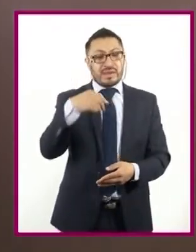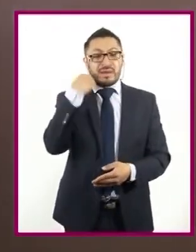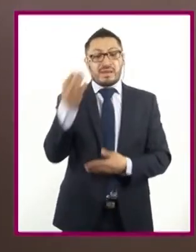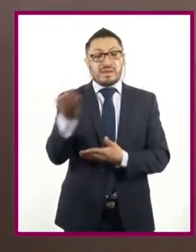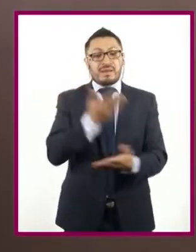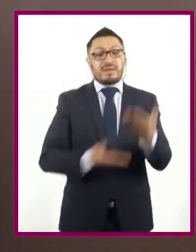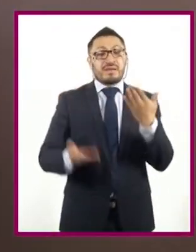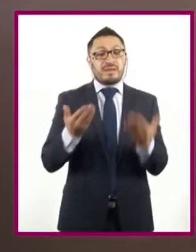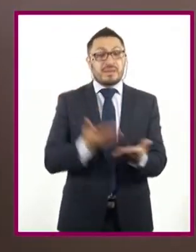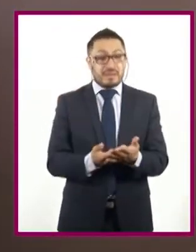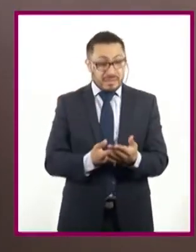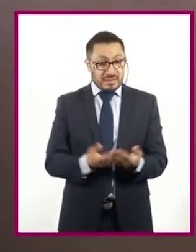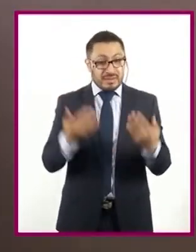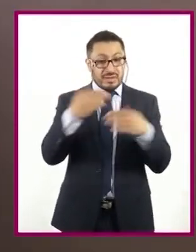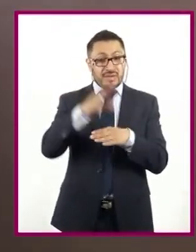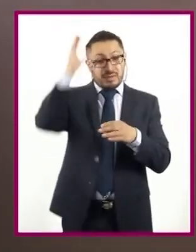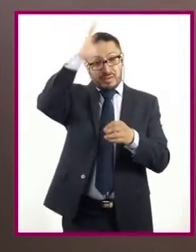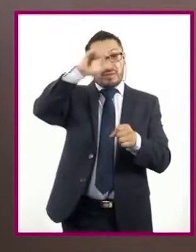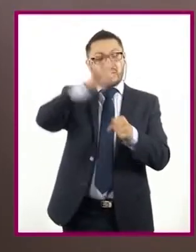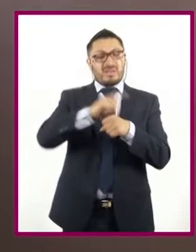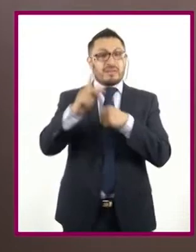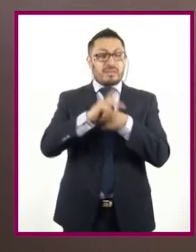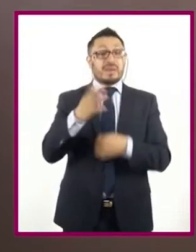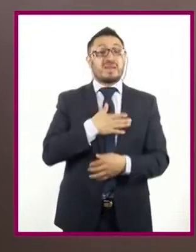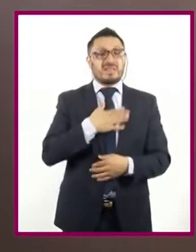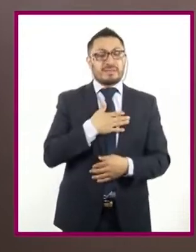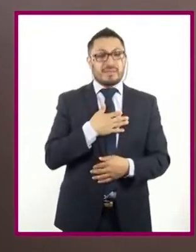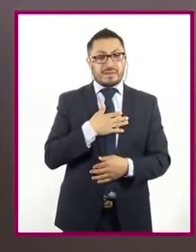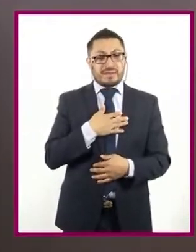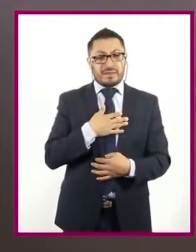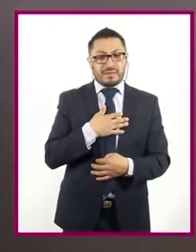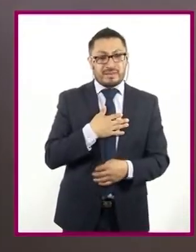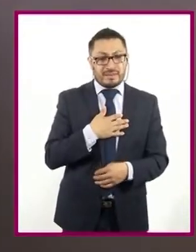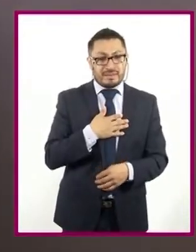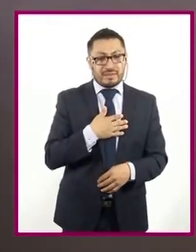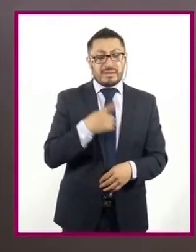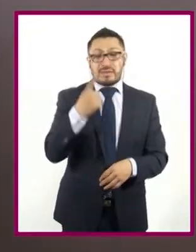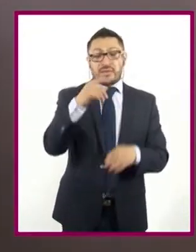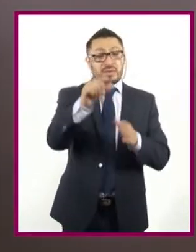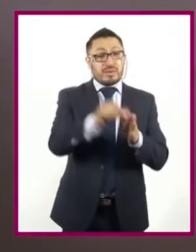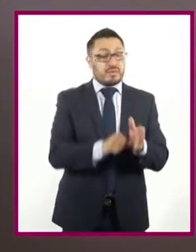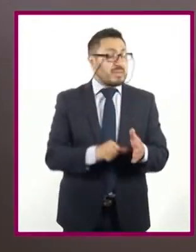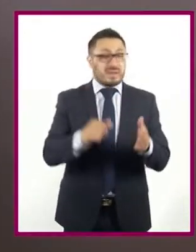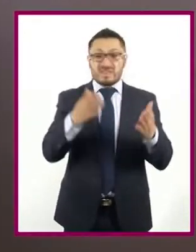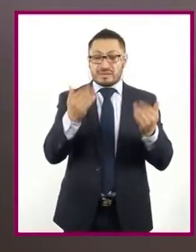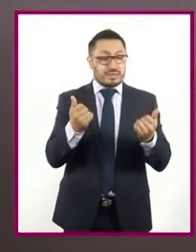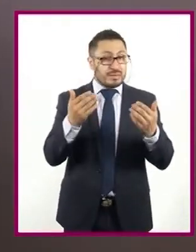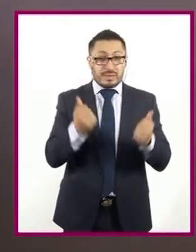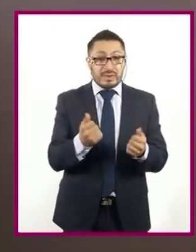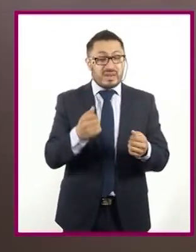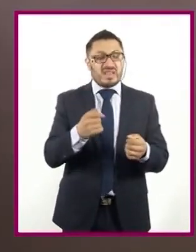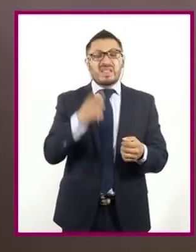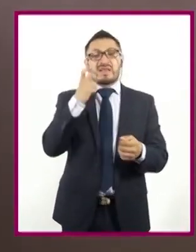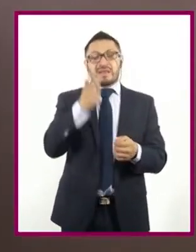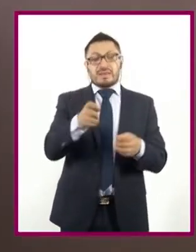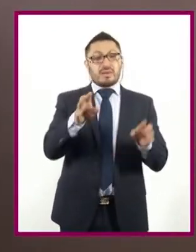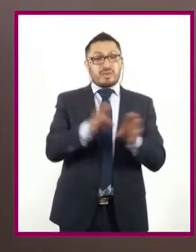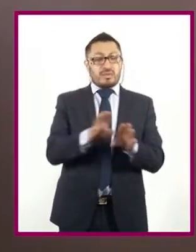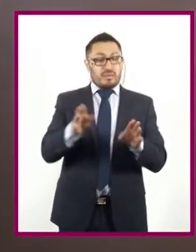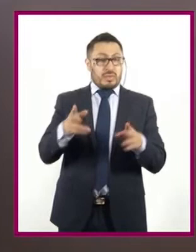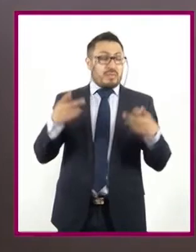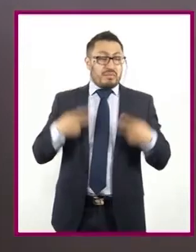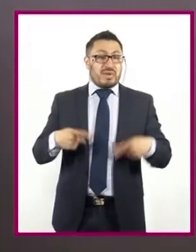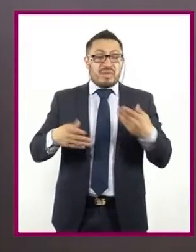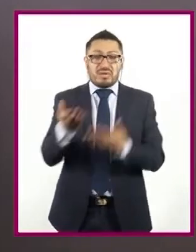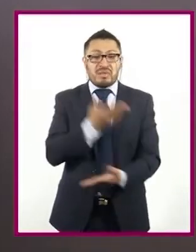un poco acerca de la cultura de mi país. Hay un mes, no es específico en cuál, en el que los turcos que comparten